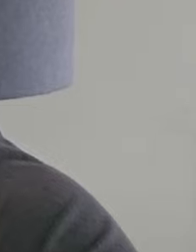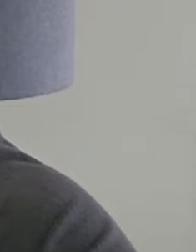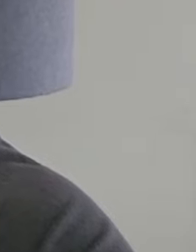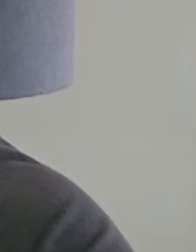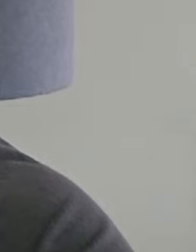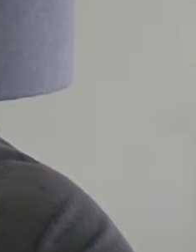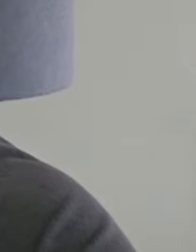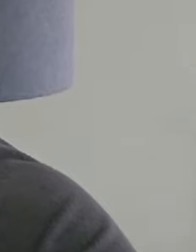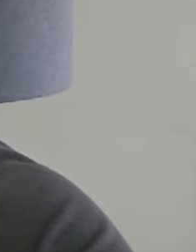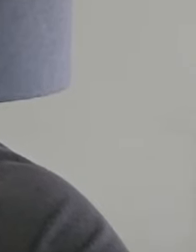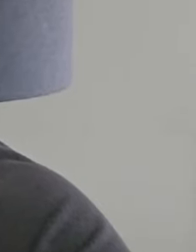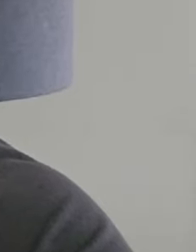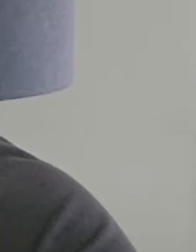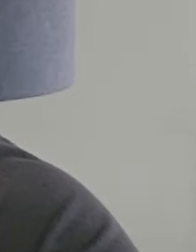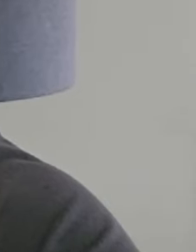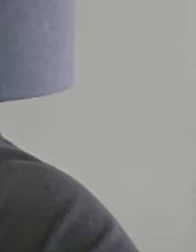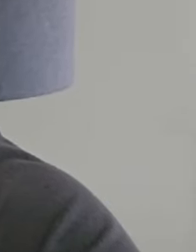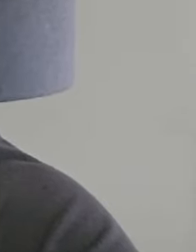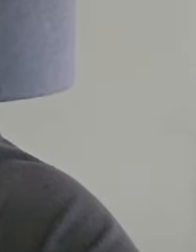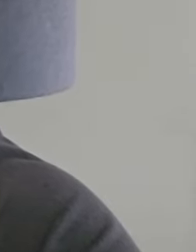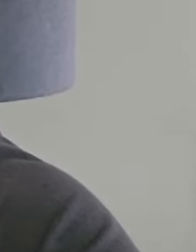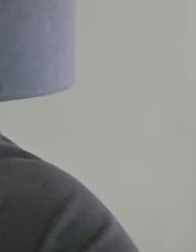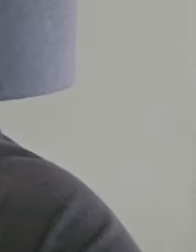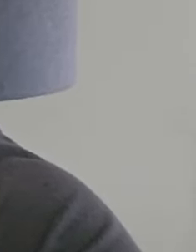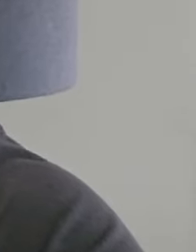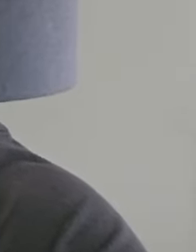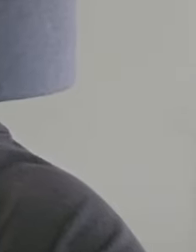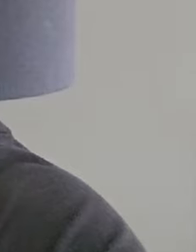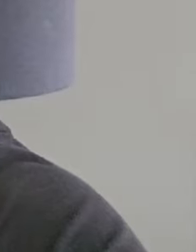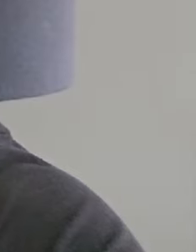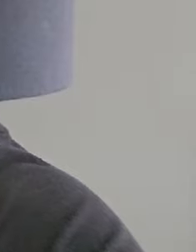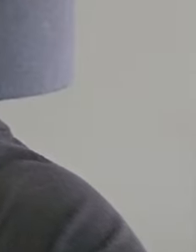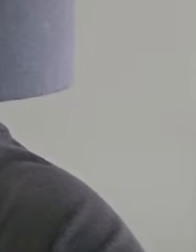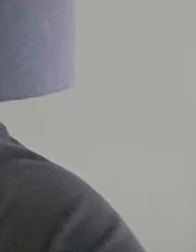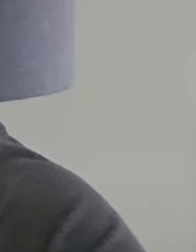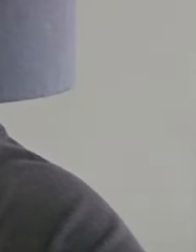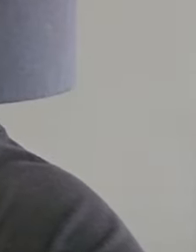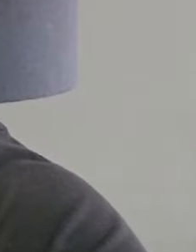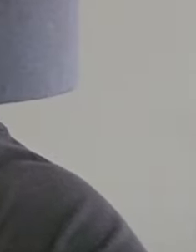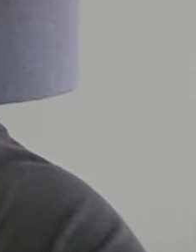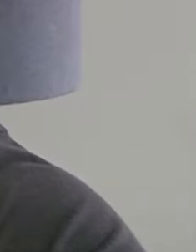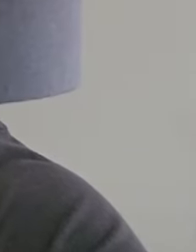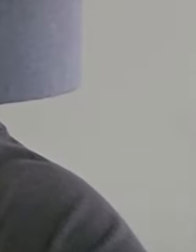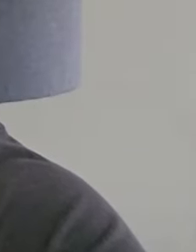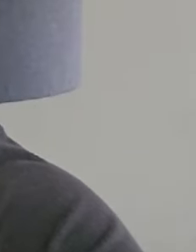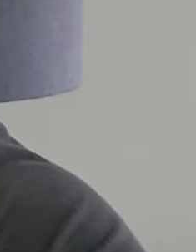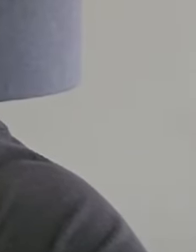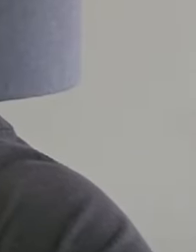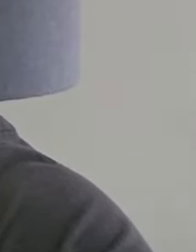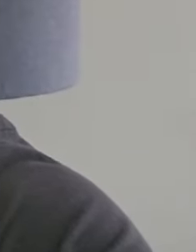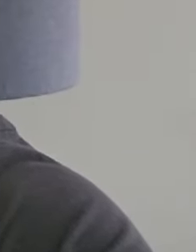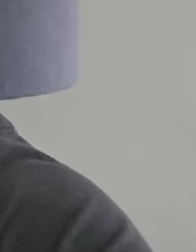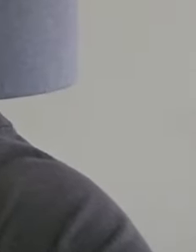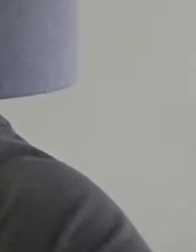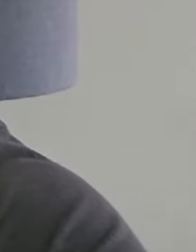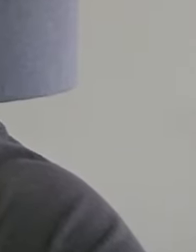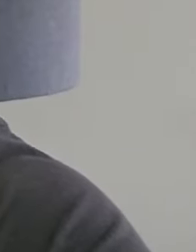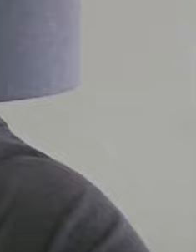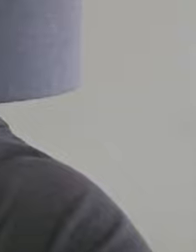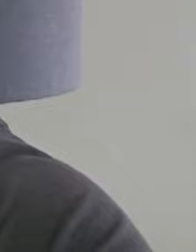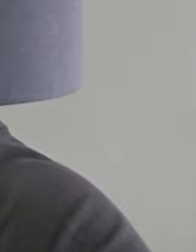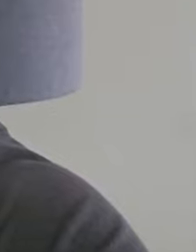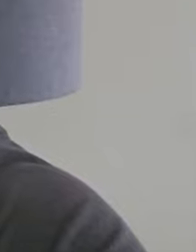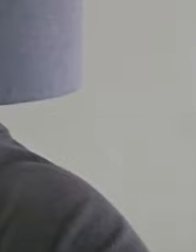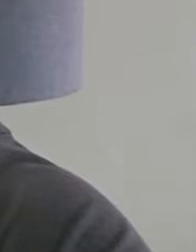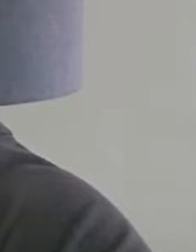en temporada electoral y se van a ir con la finta, vamos a regresar a robar. Bueno, fue una gran lección la elección, así lo